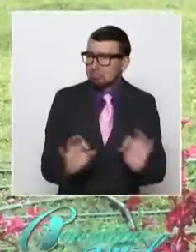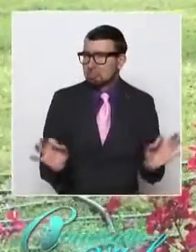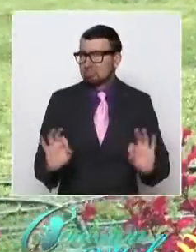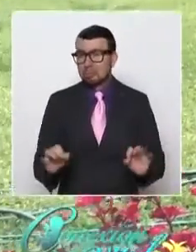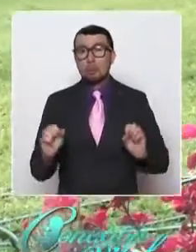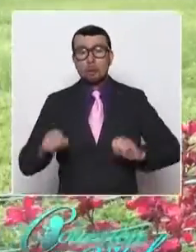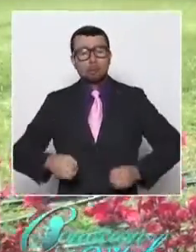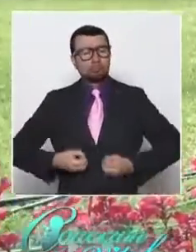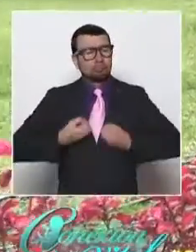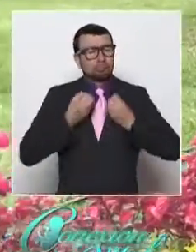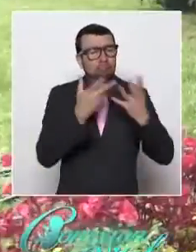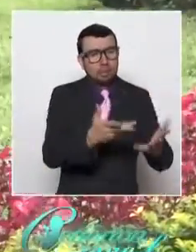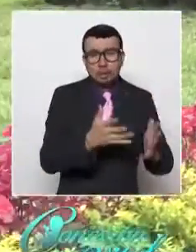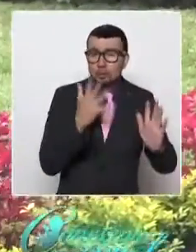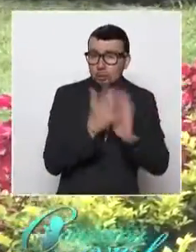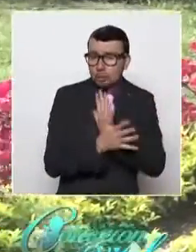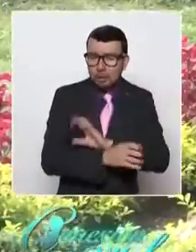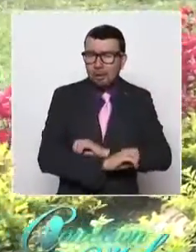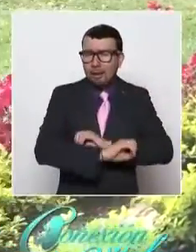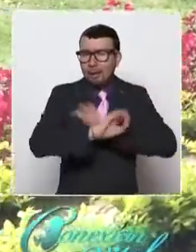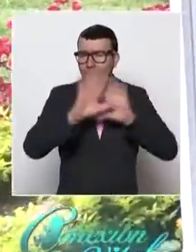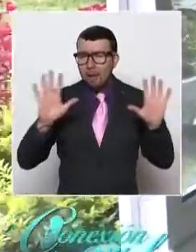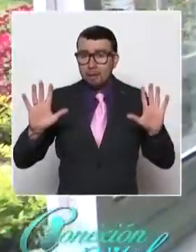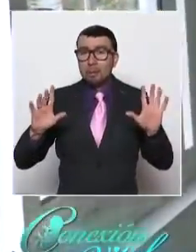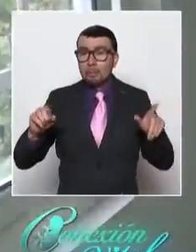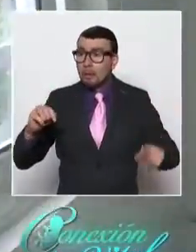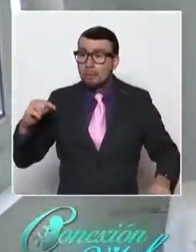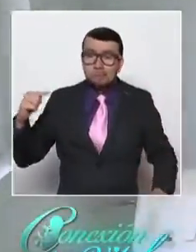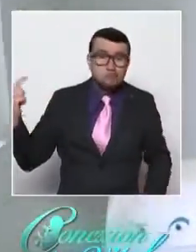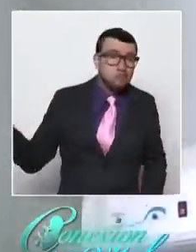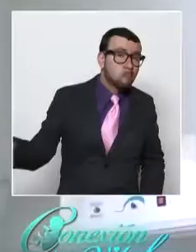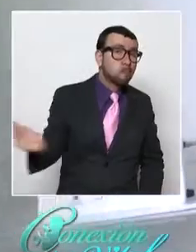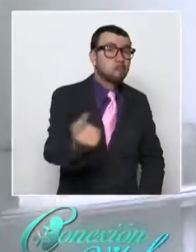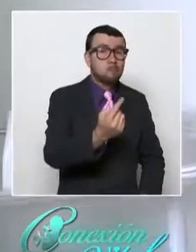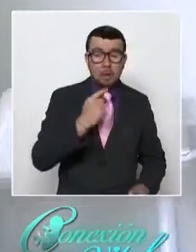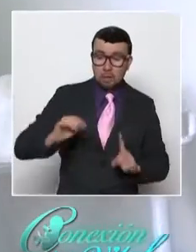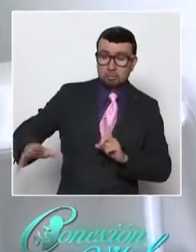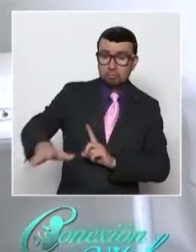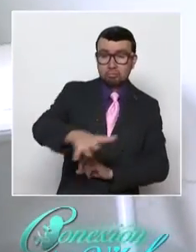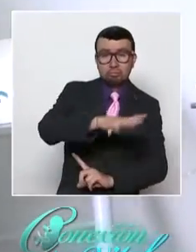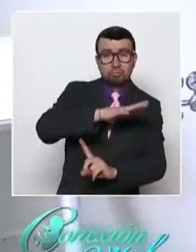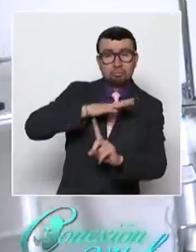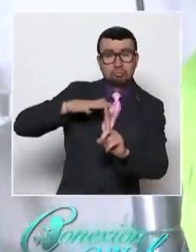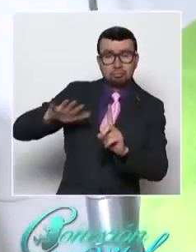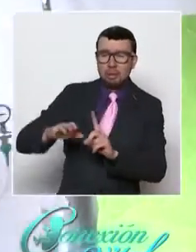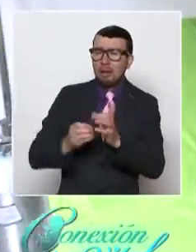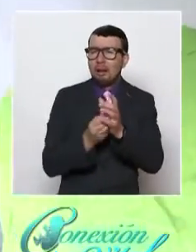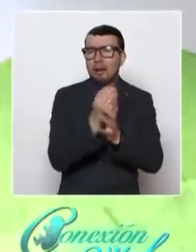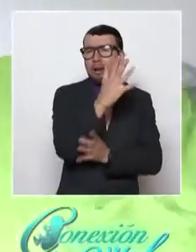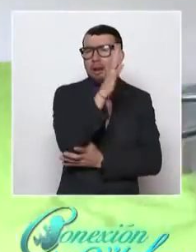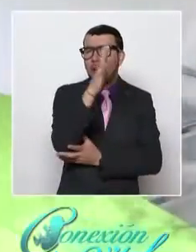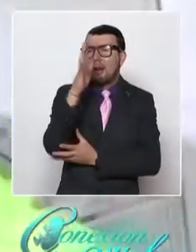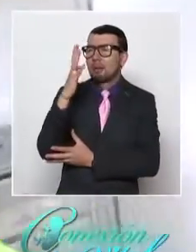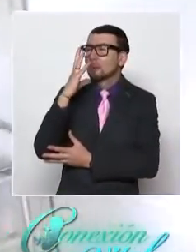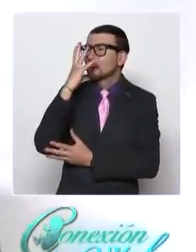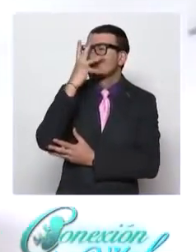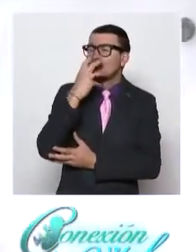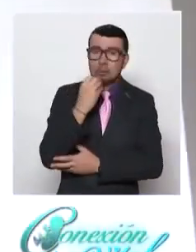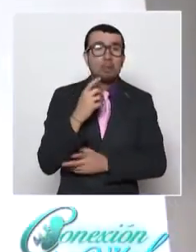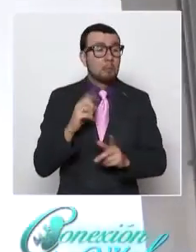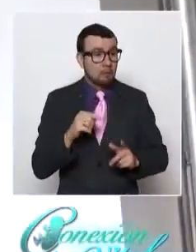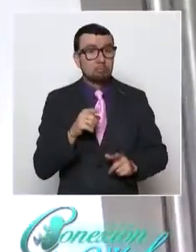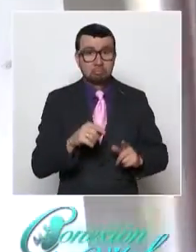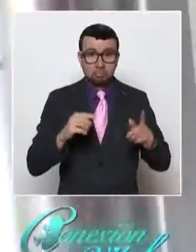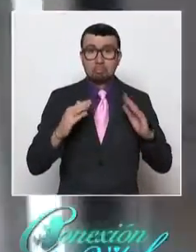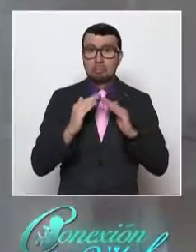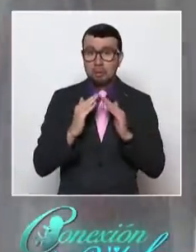Toda la clínica es rodeada de naturaleza. Todo nuestro parque de la salud está bajo